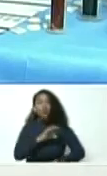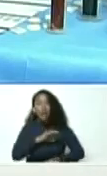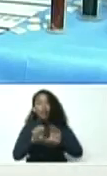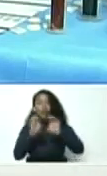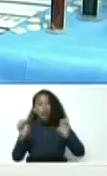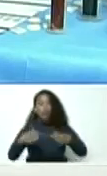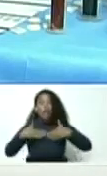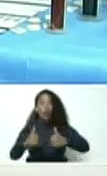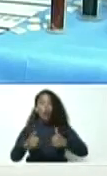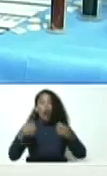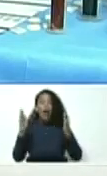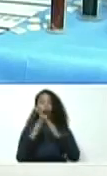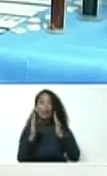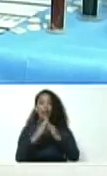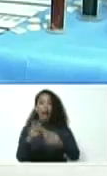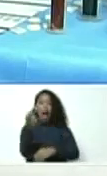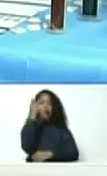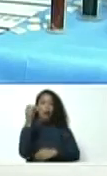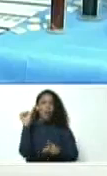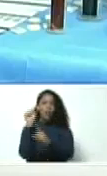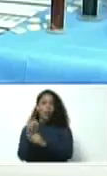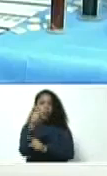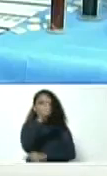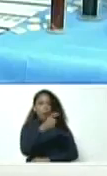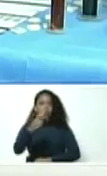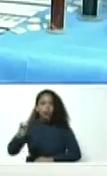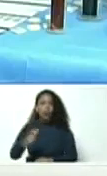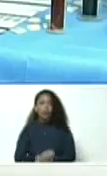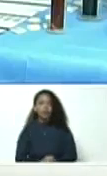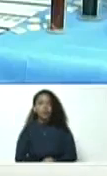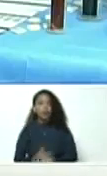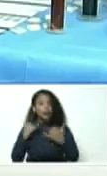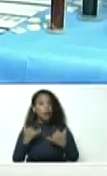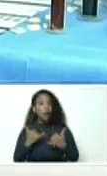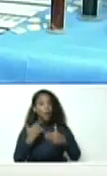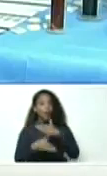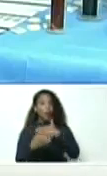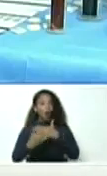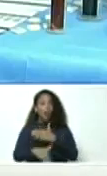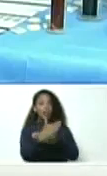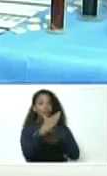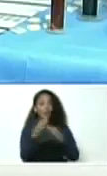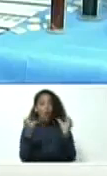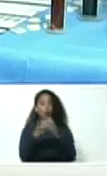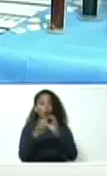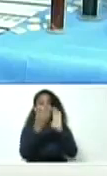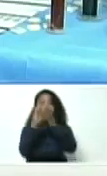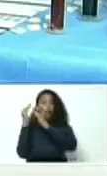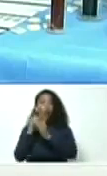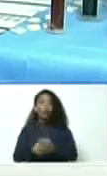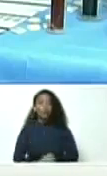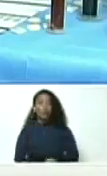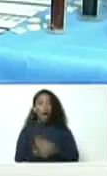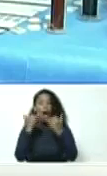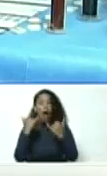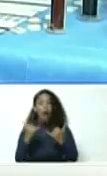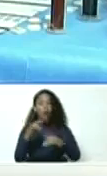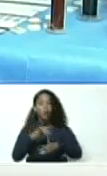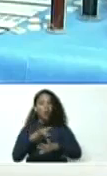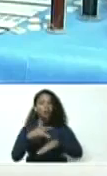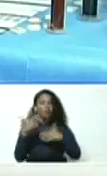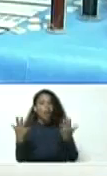salud, la vivienda, jamás abandonamos a la gente. Y ahora vamos avanzando con las bricomiles. Ahora lo que nos toca